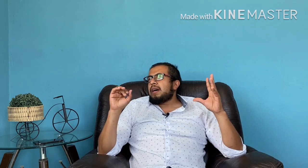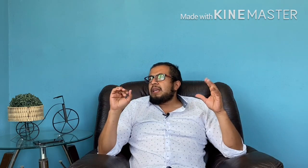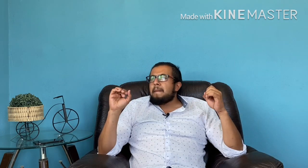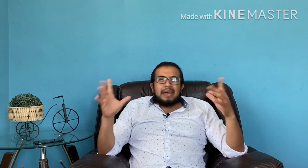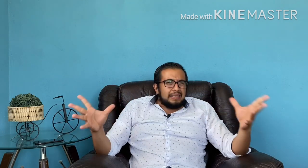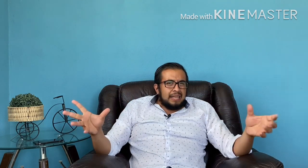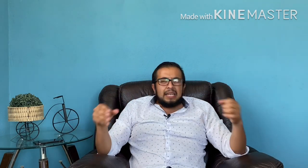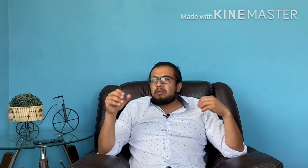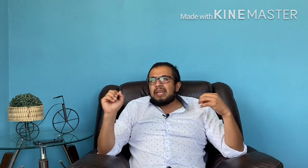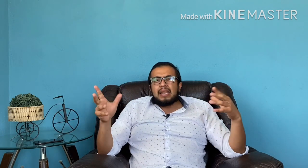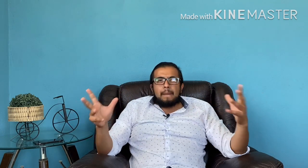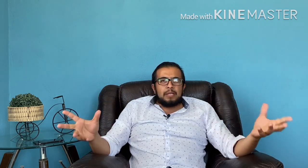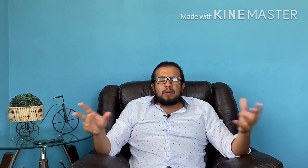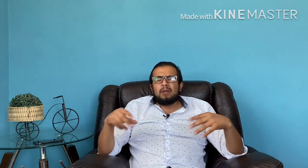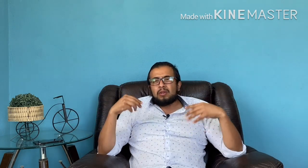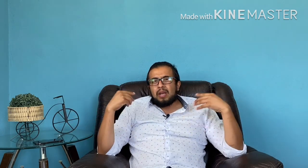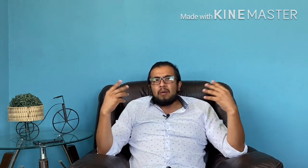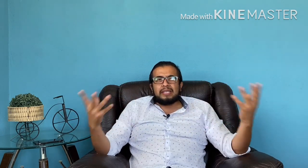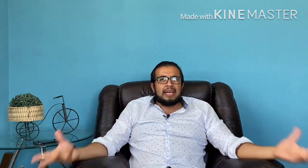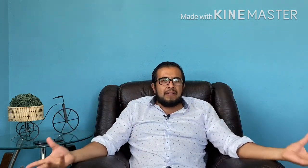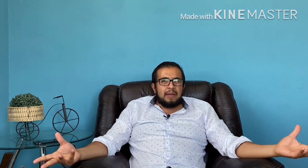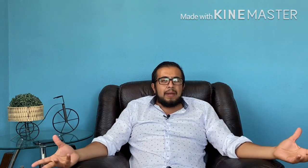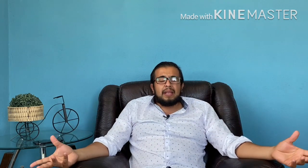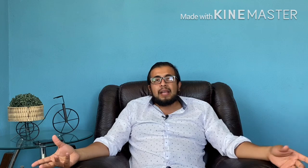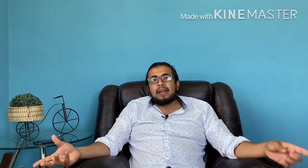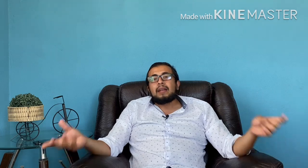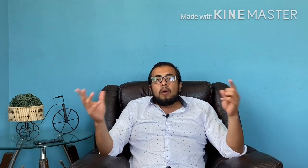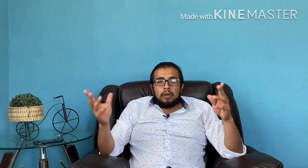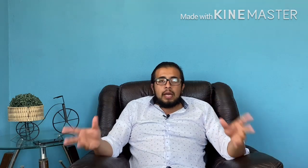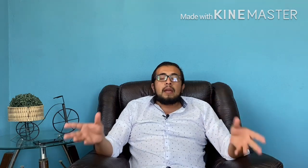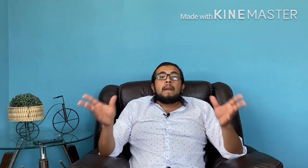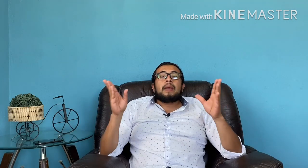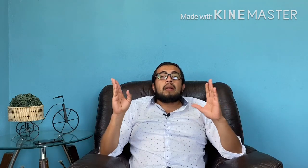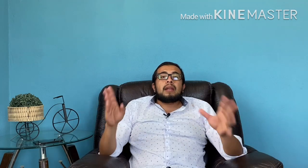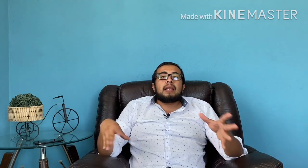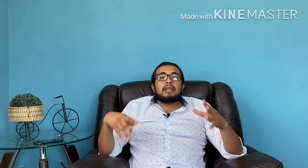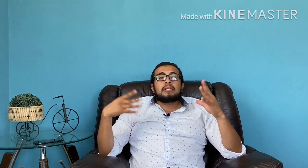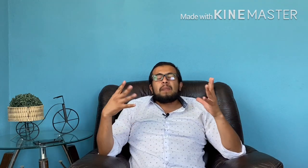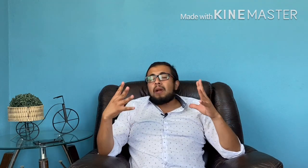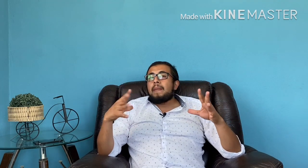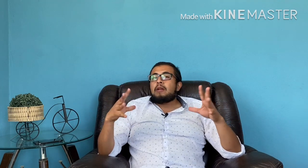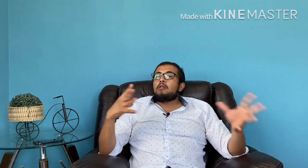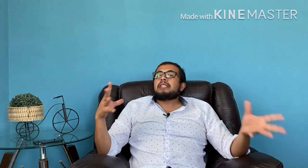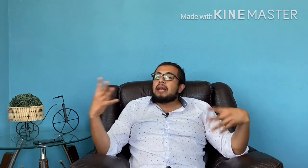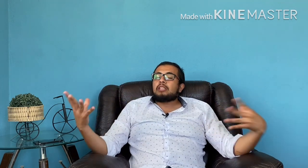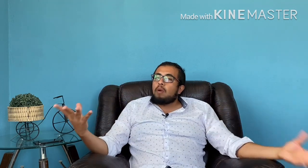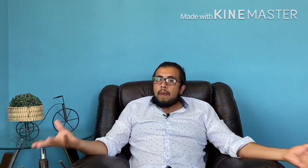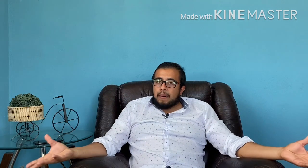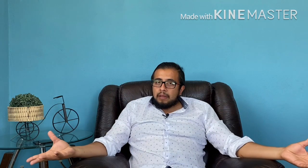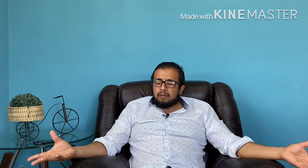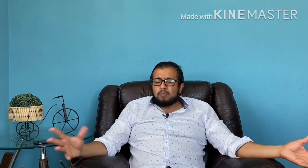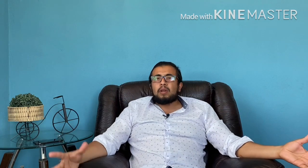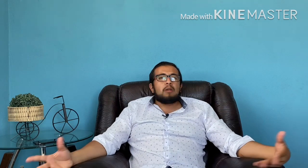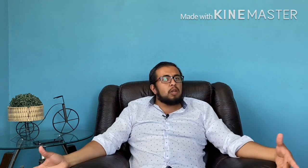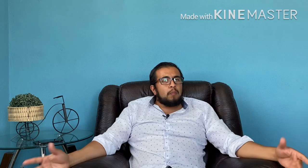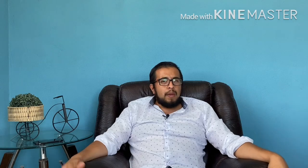No hay más leyes, no hay nada más poderoso que lo que se acaba de mandatar, ¿ok? pero la realidad es que el problema no se resuelve